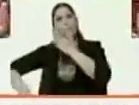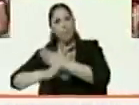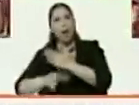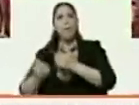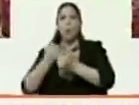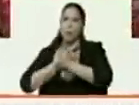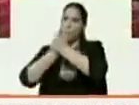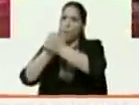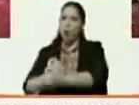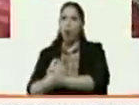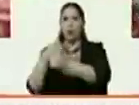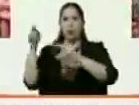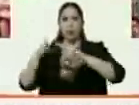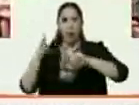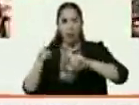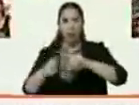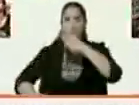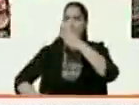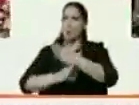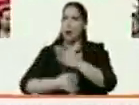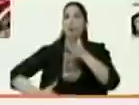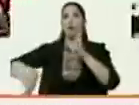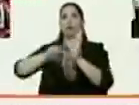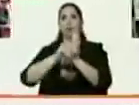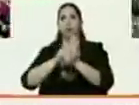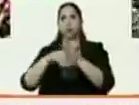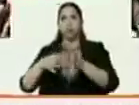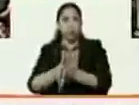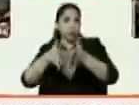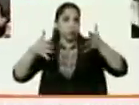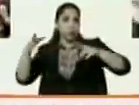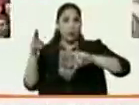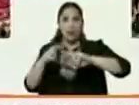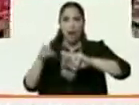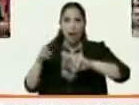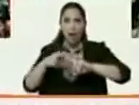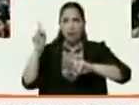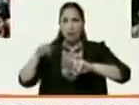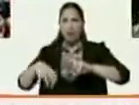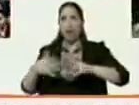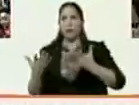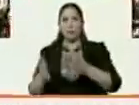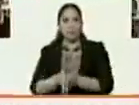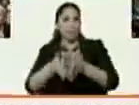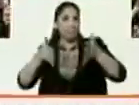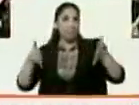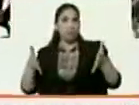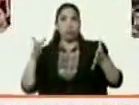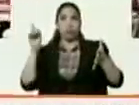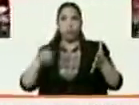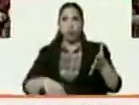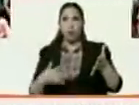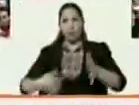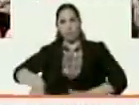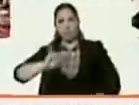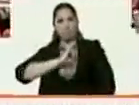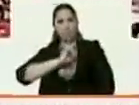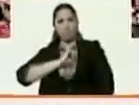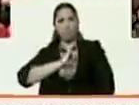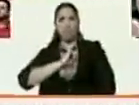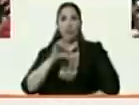amor por el Táchira. Vamos a recobrar la grandeza del Táchira. Vamos a recobrar la grandeza y la idiosincrasia de esta